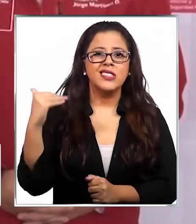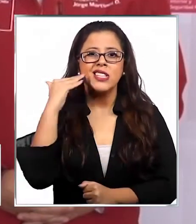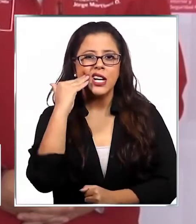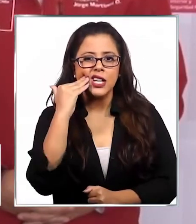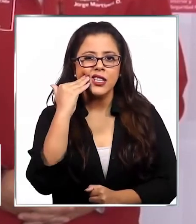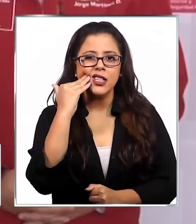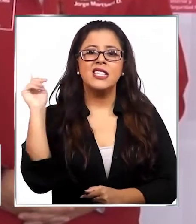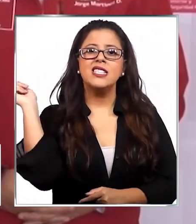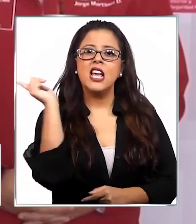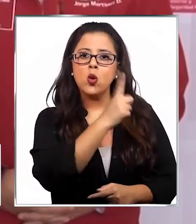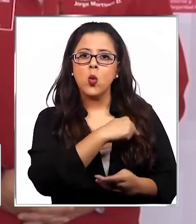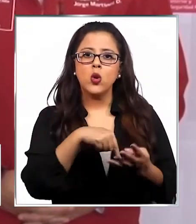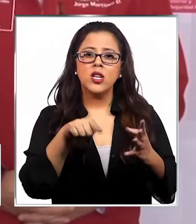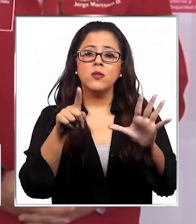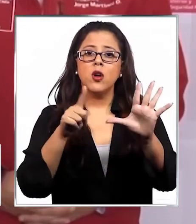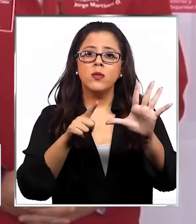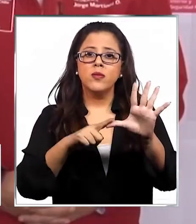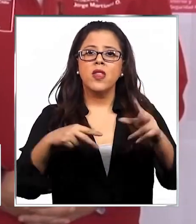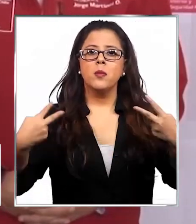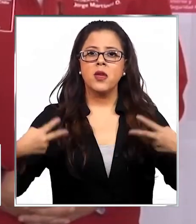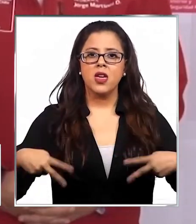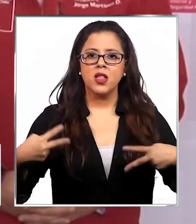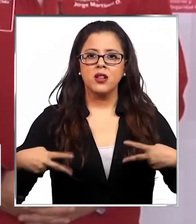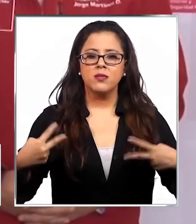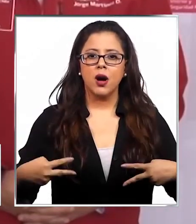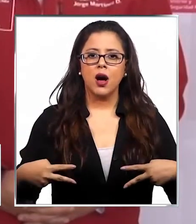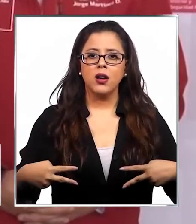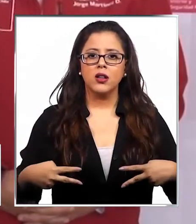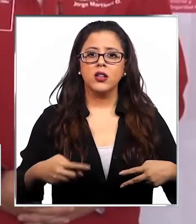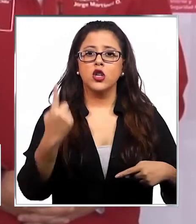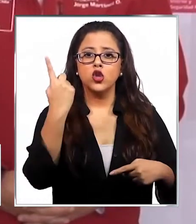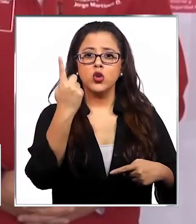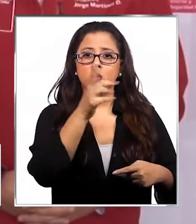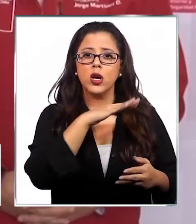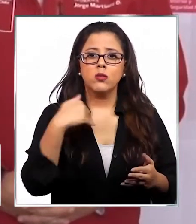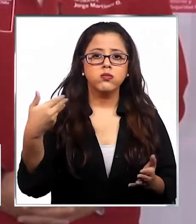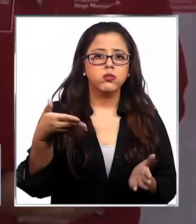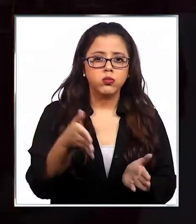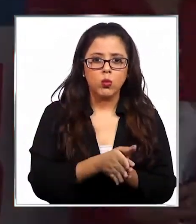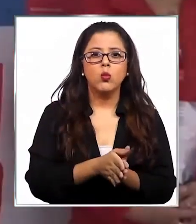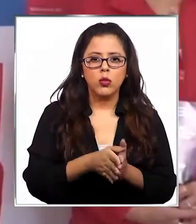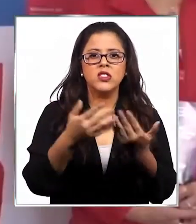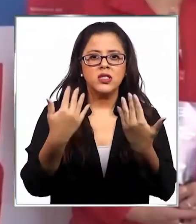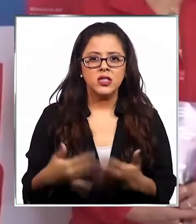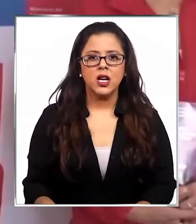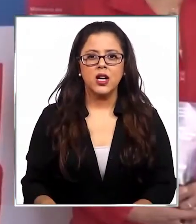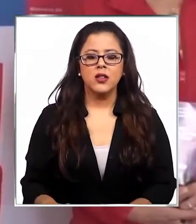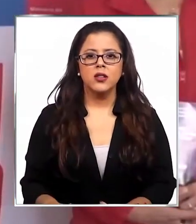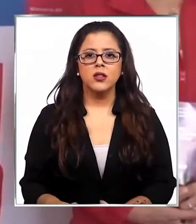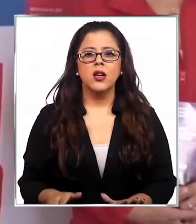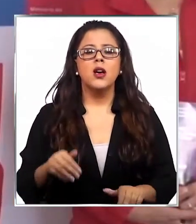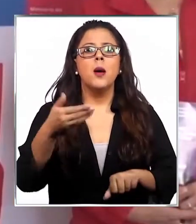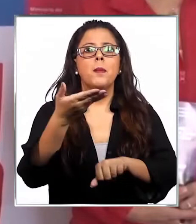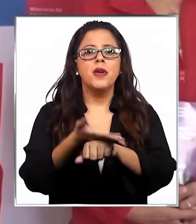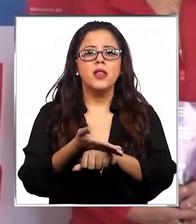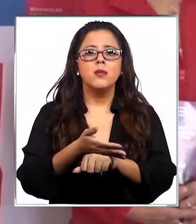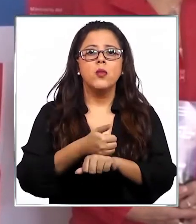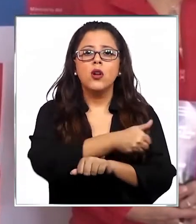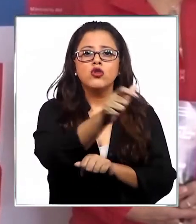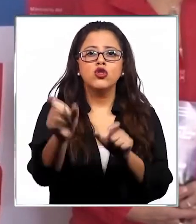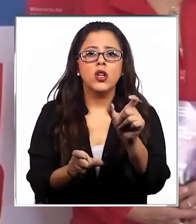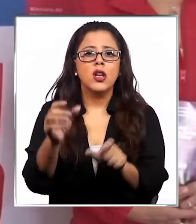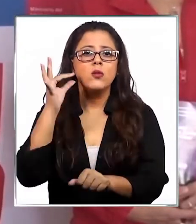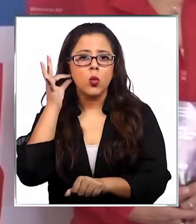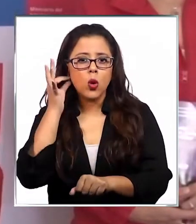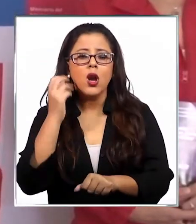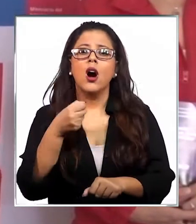frustrados, siendo el último el que ocurrió en la comuna de Viña del Mar, y un femicidio consumado. Llamamos a todas las mujeres a que